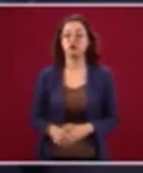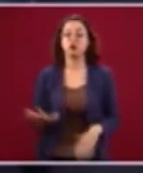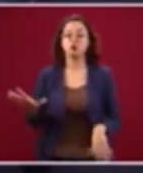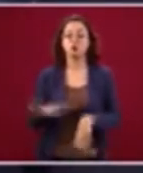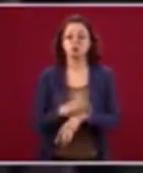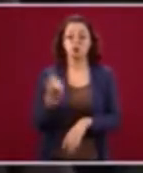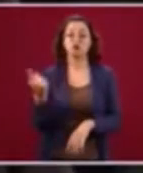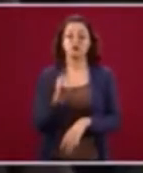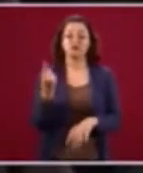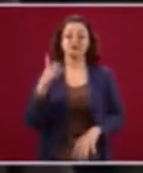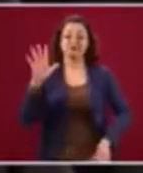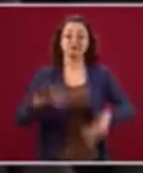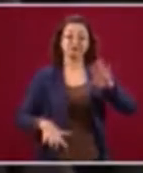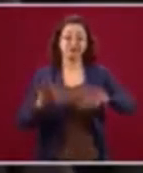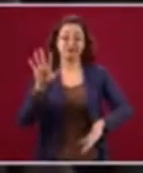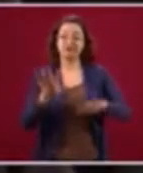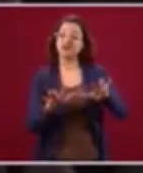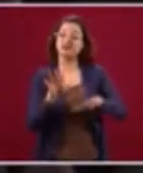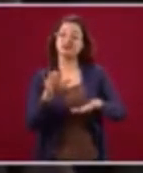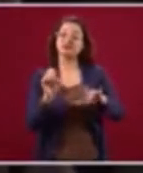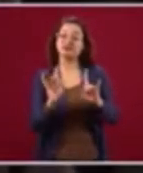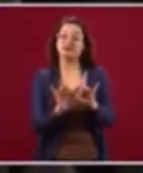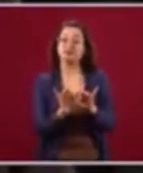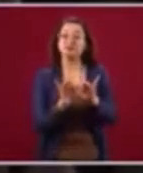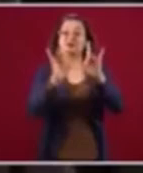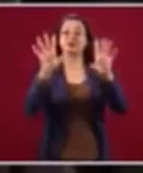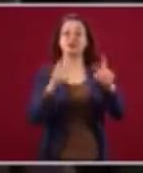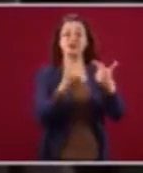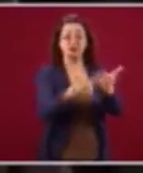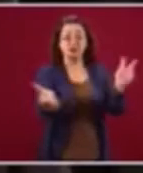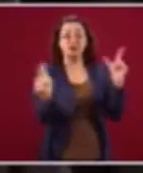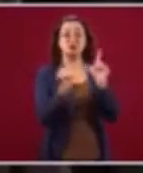excesos. ¿Y para qué